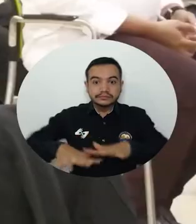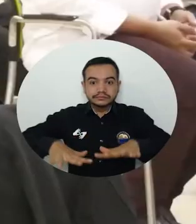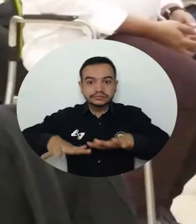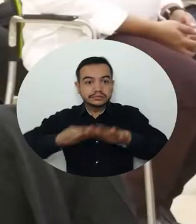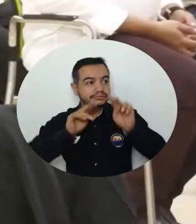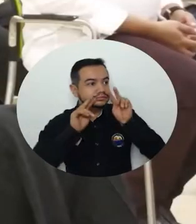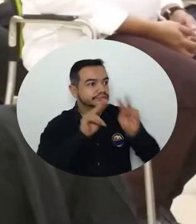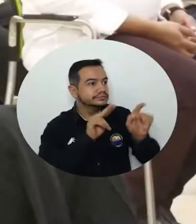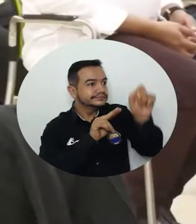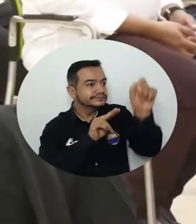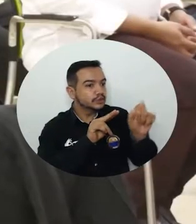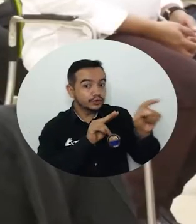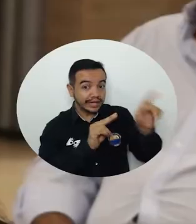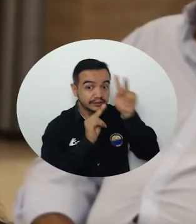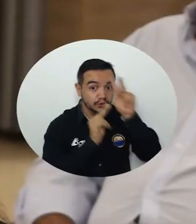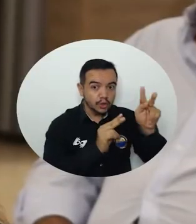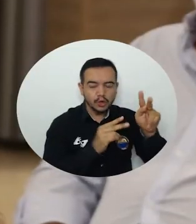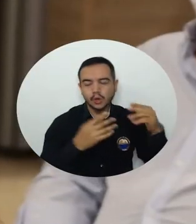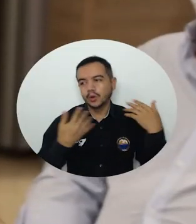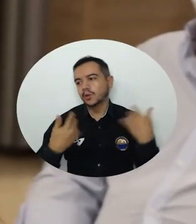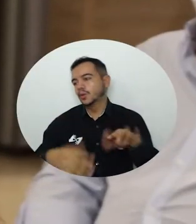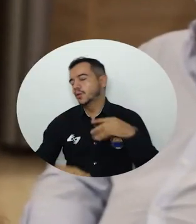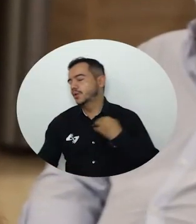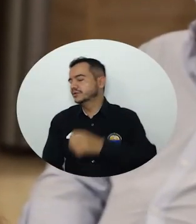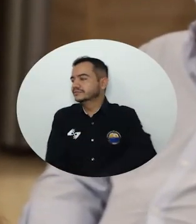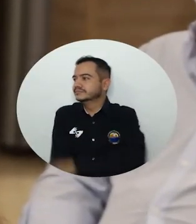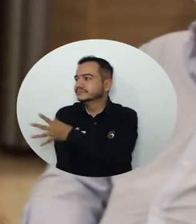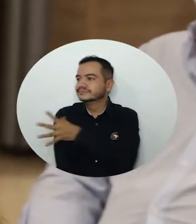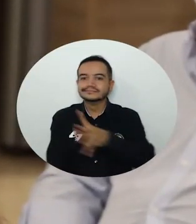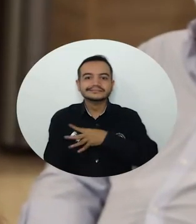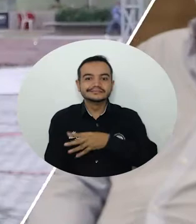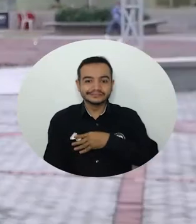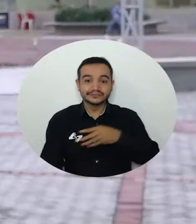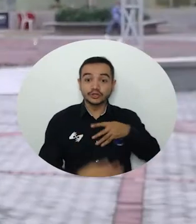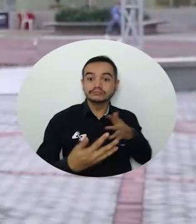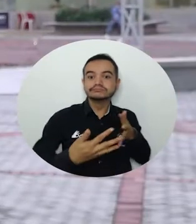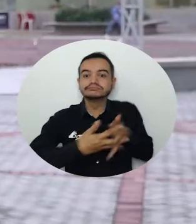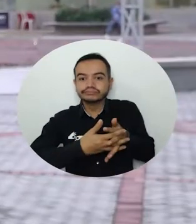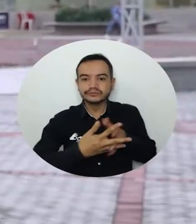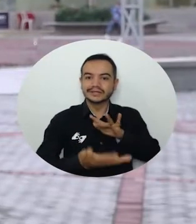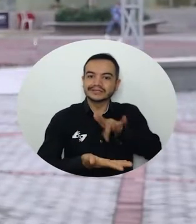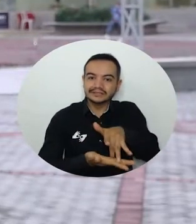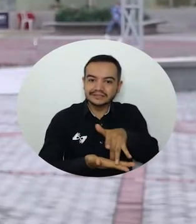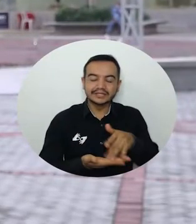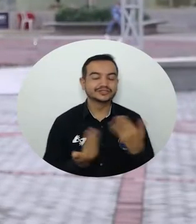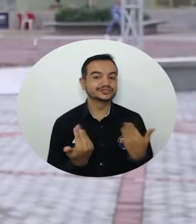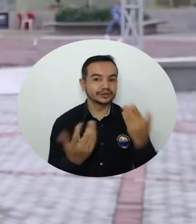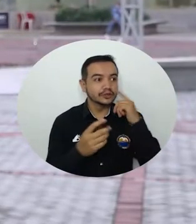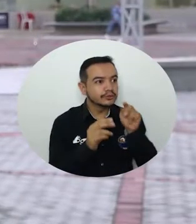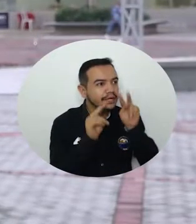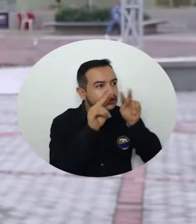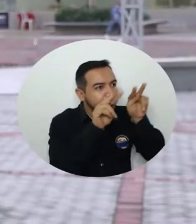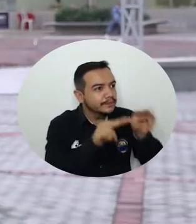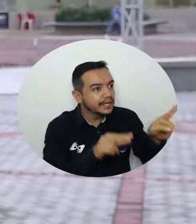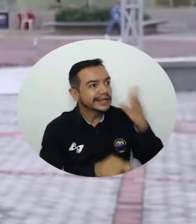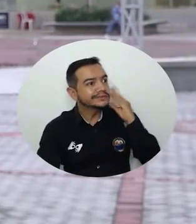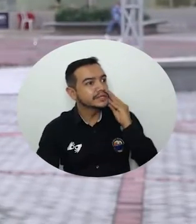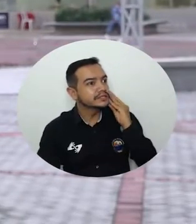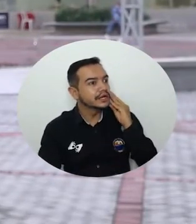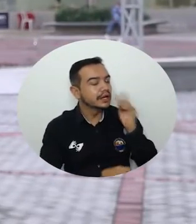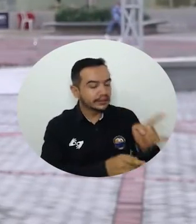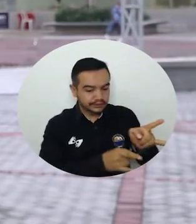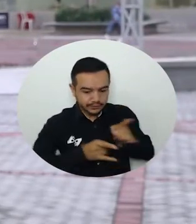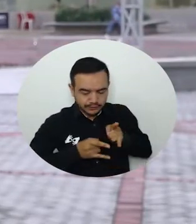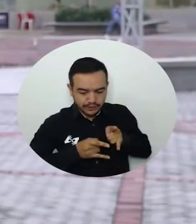y fue muy emotivo hacer parte de él porque nos movió muchas fibras de por qué estamos estudiando, de que